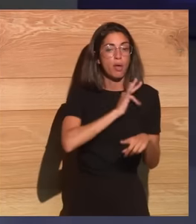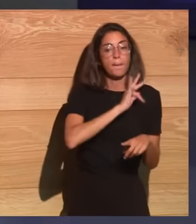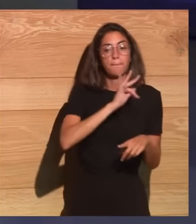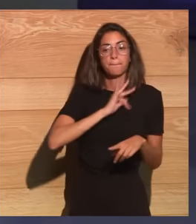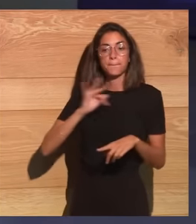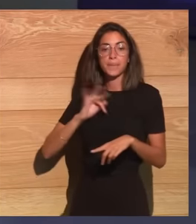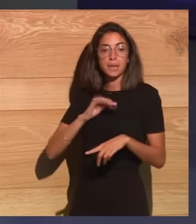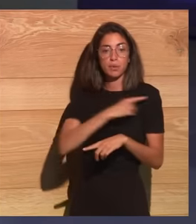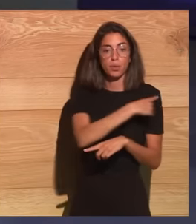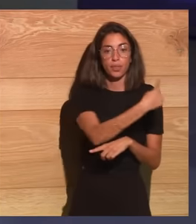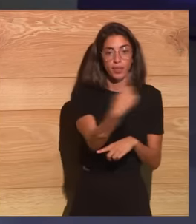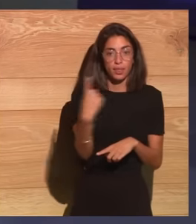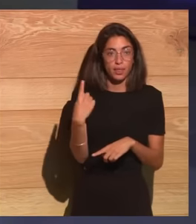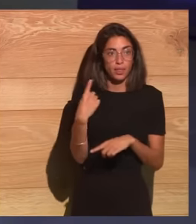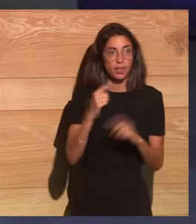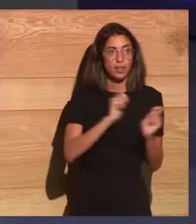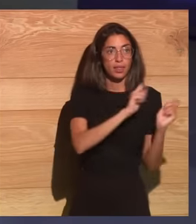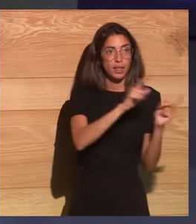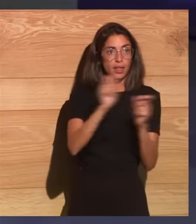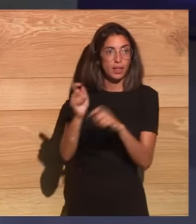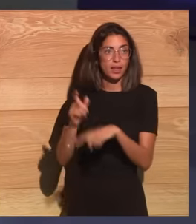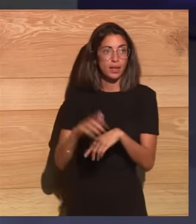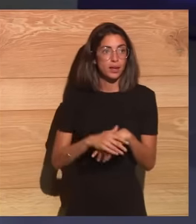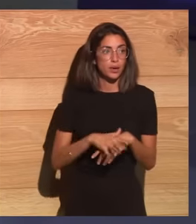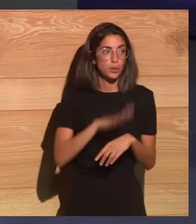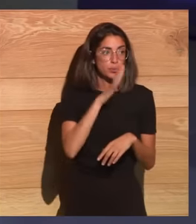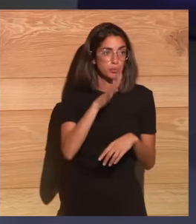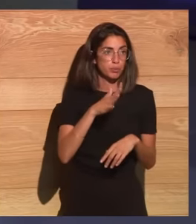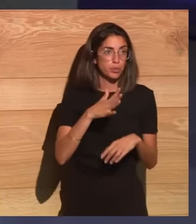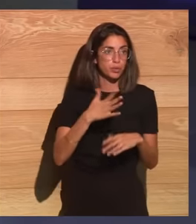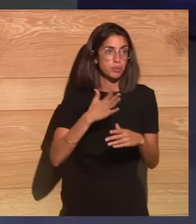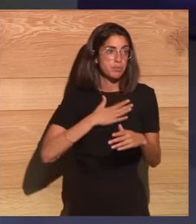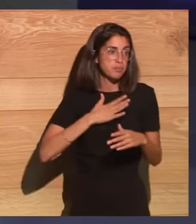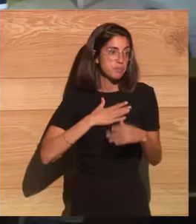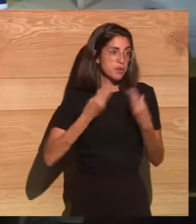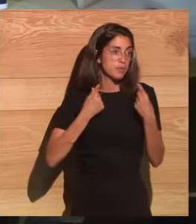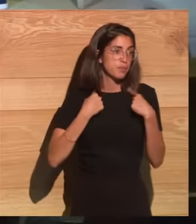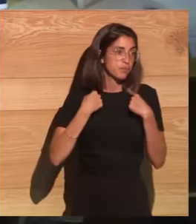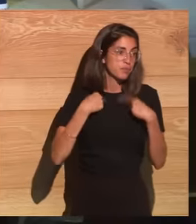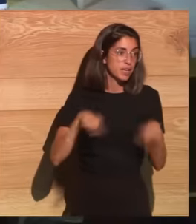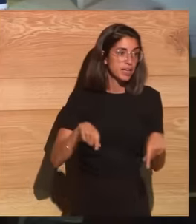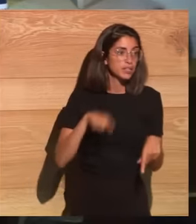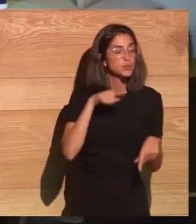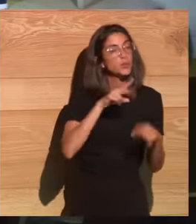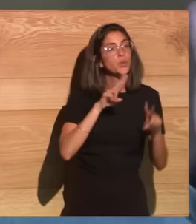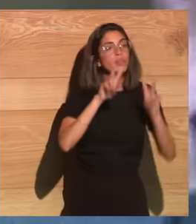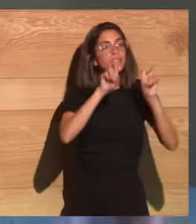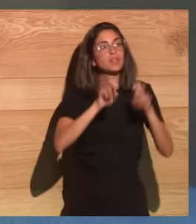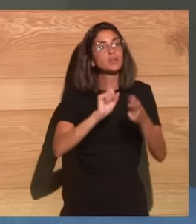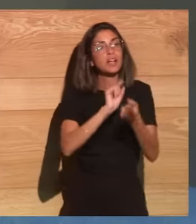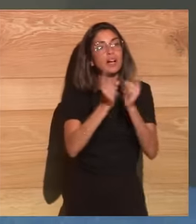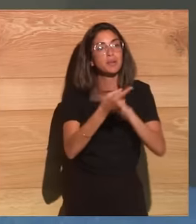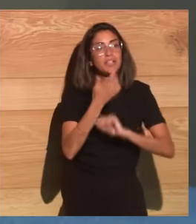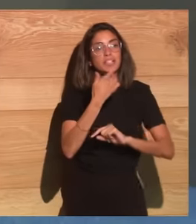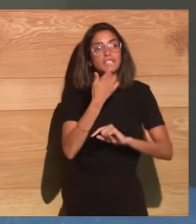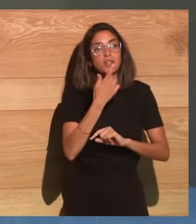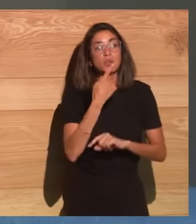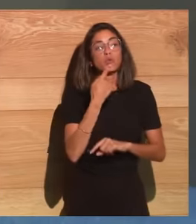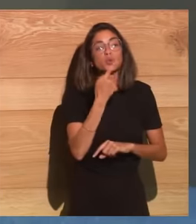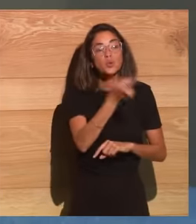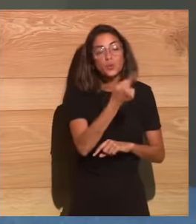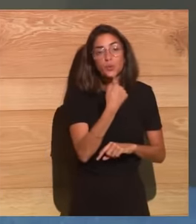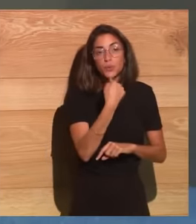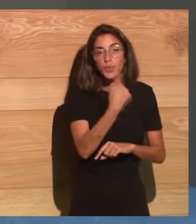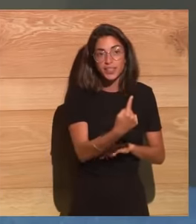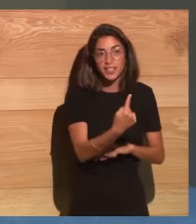Espera. Tú lo llamas enhorabuena por mi fracaso, lo llamas. Claro, sí, porque... Claro. Cambia el título cuando lo dices tú. Es que es mío. ¿Tú crees que